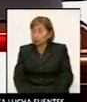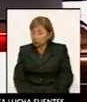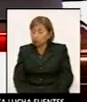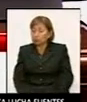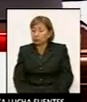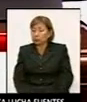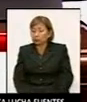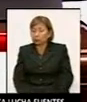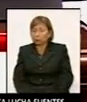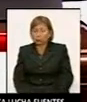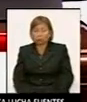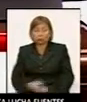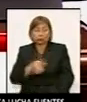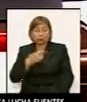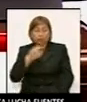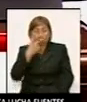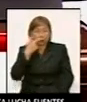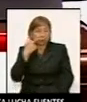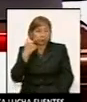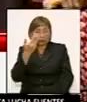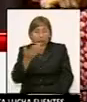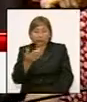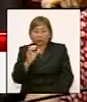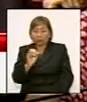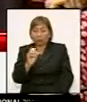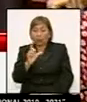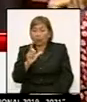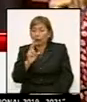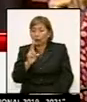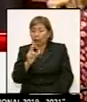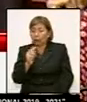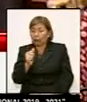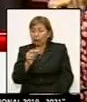Tiene el uso de la palabra el señor congresista Oliva.